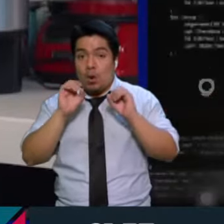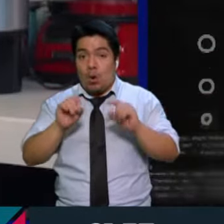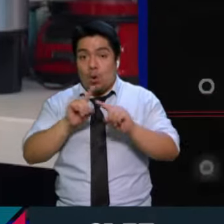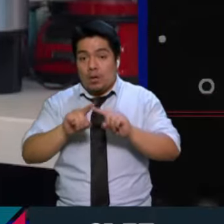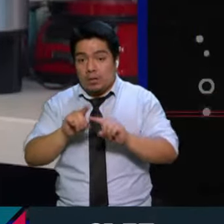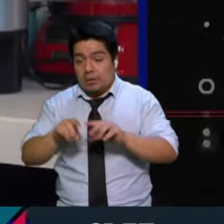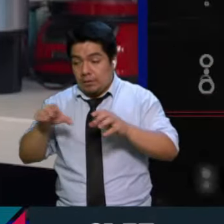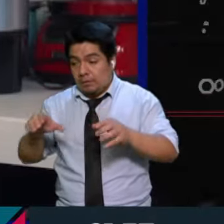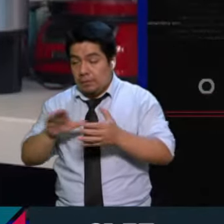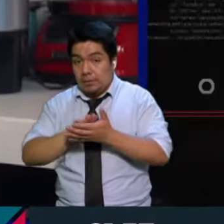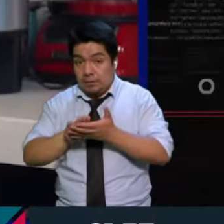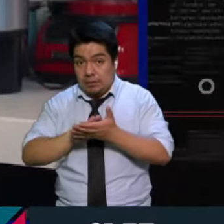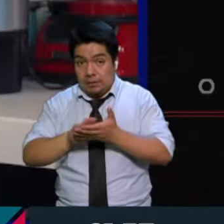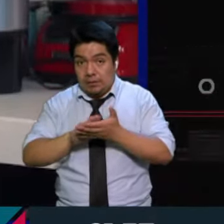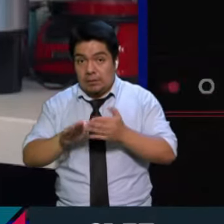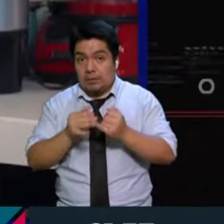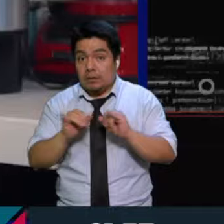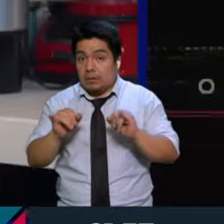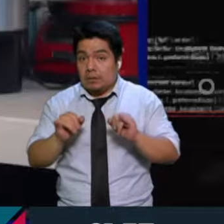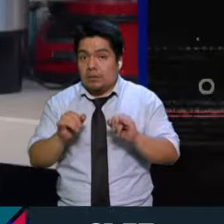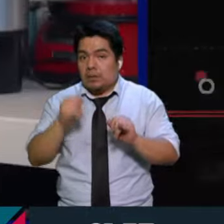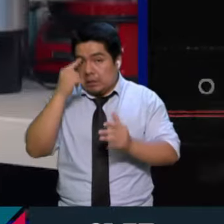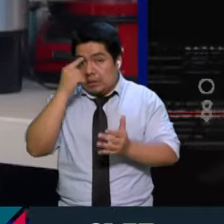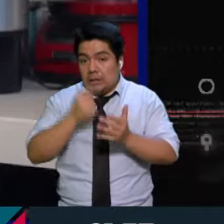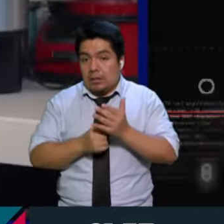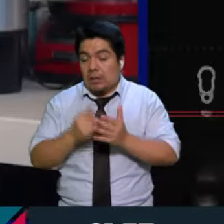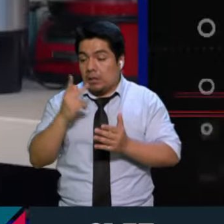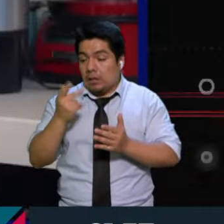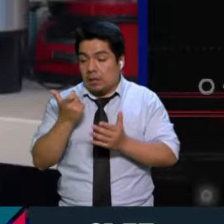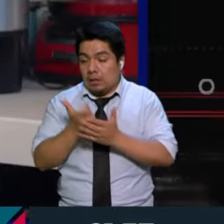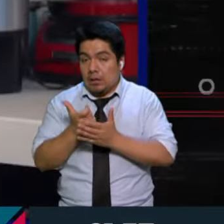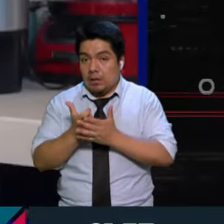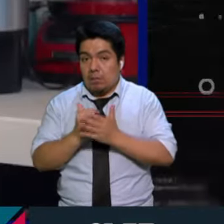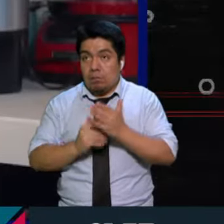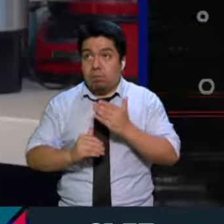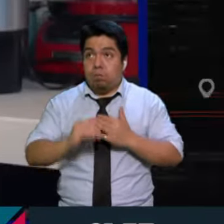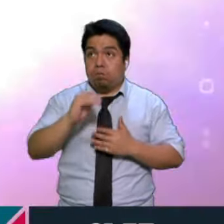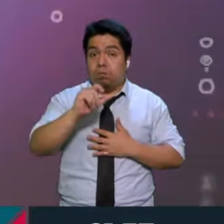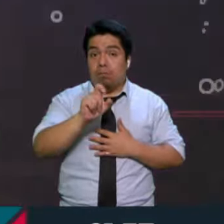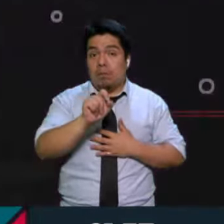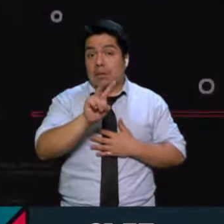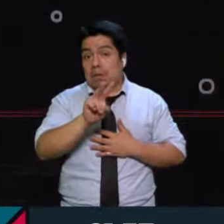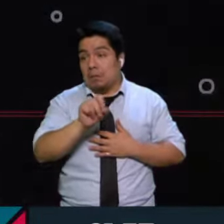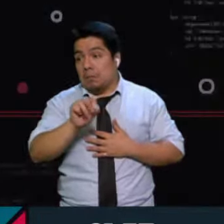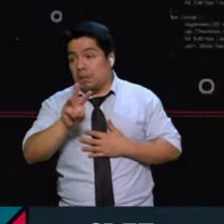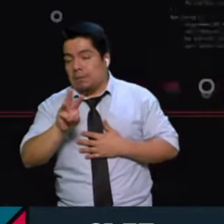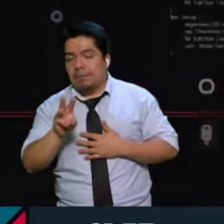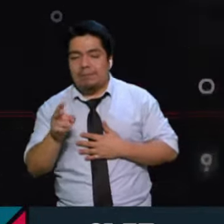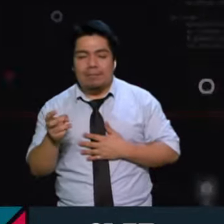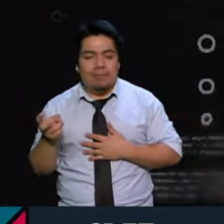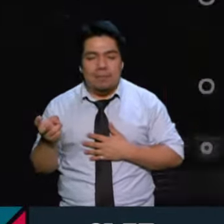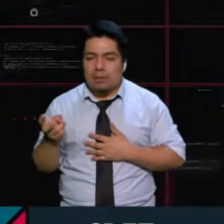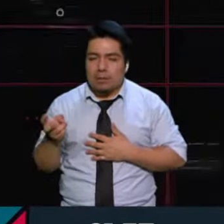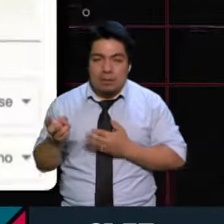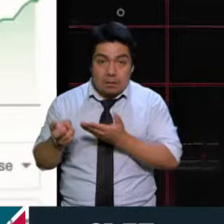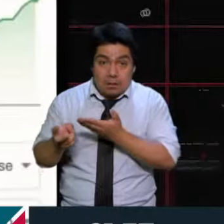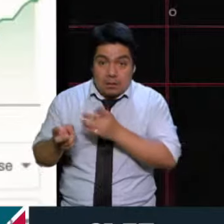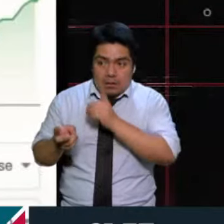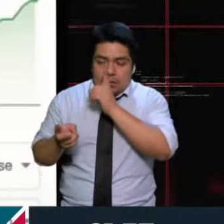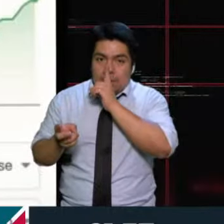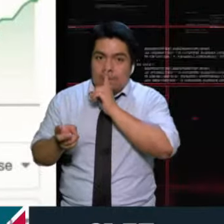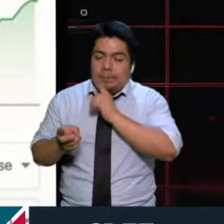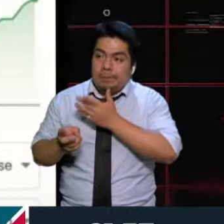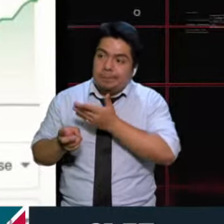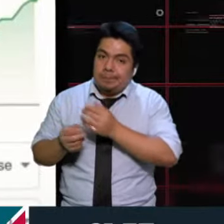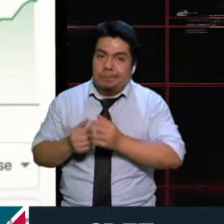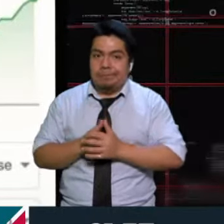órganos autónomos, yo creo que el tipo de cambio sí puede ubicarse en 22, 23 pesos ahora. Otra mentira sobre el desempeño económico mexicano